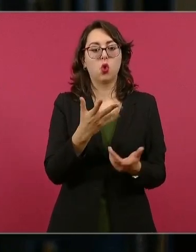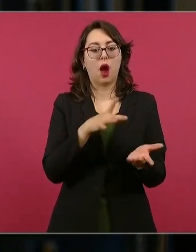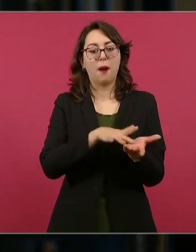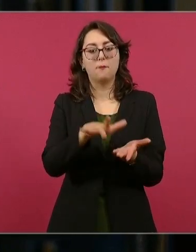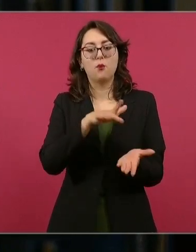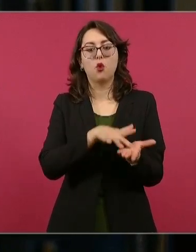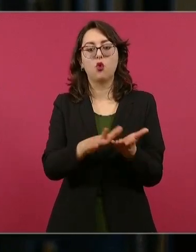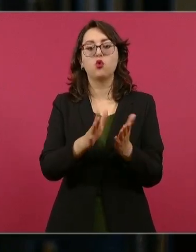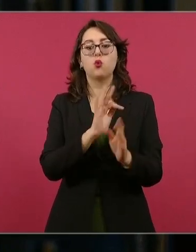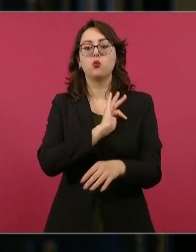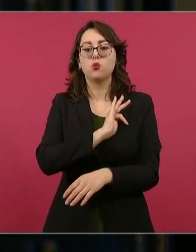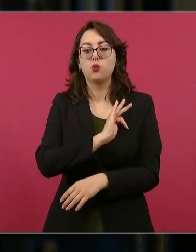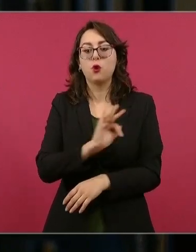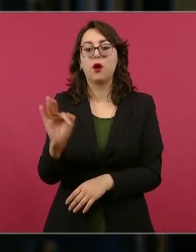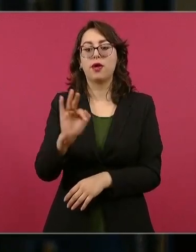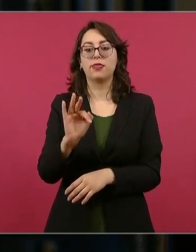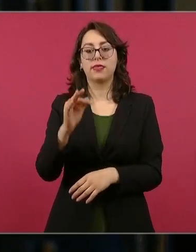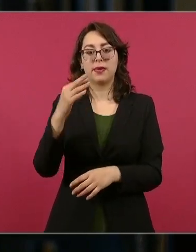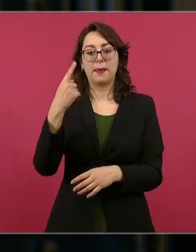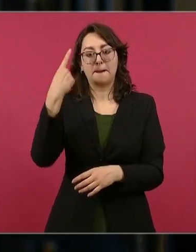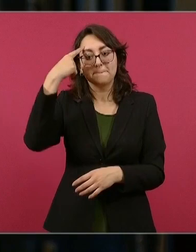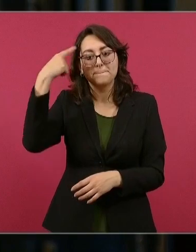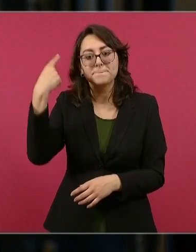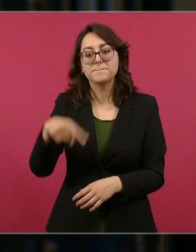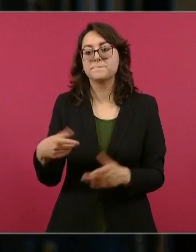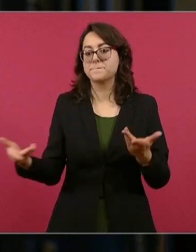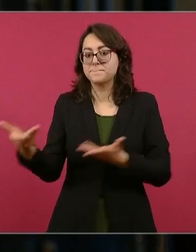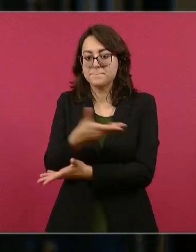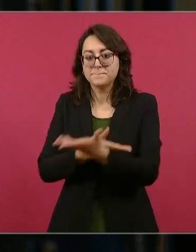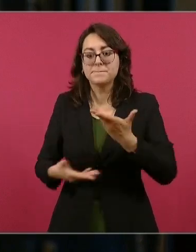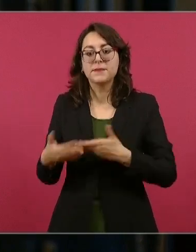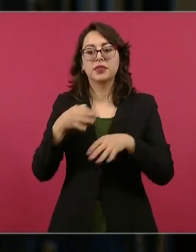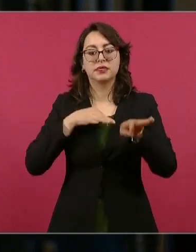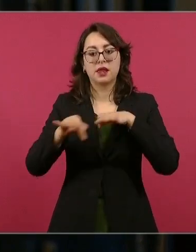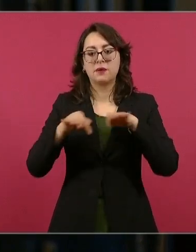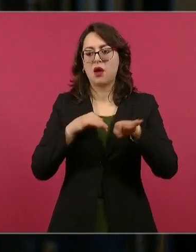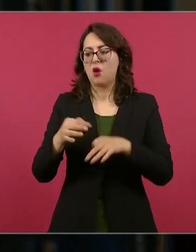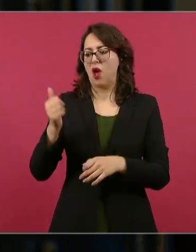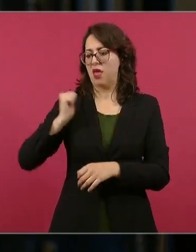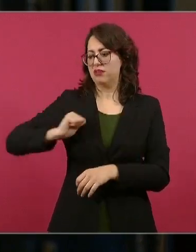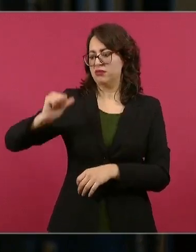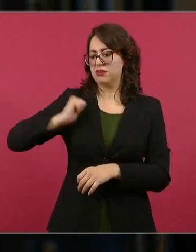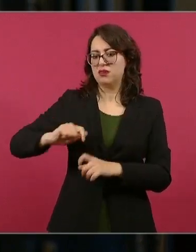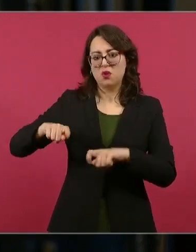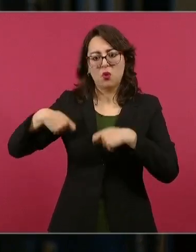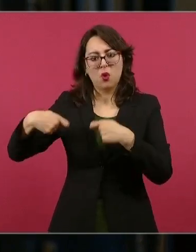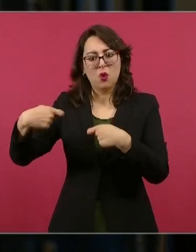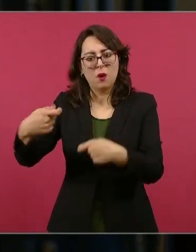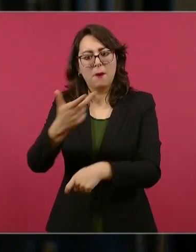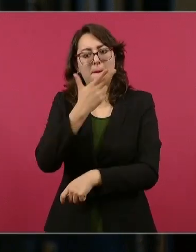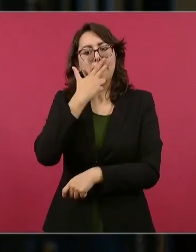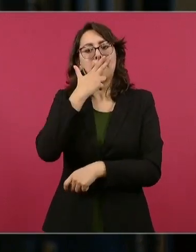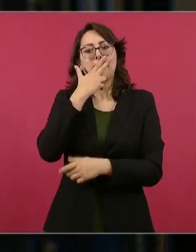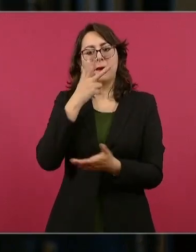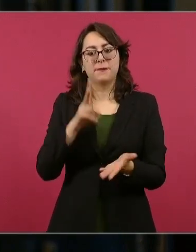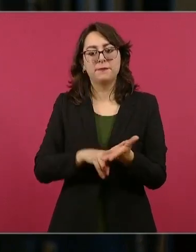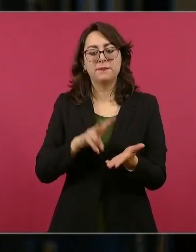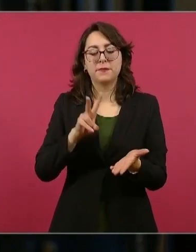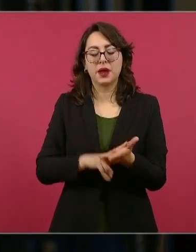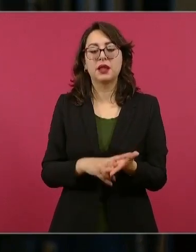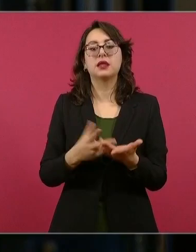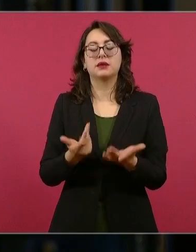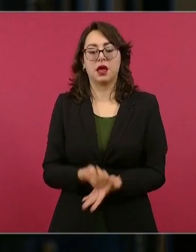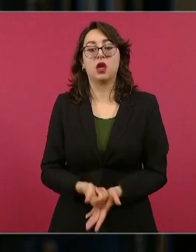presidente, para realizar un encuentro de trabajo con las áreas, las autoridades involucradas,